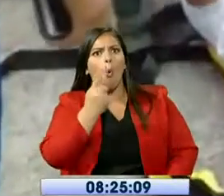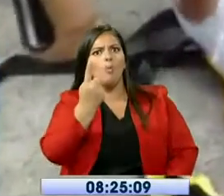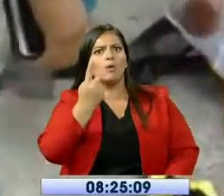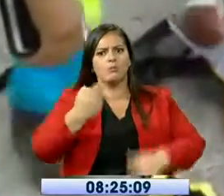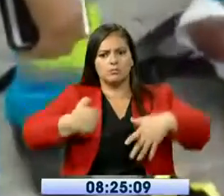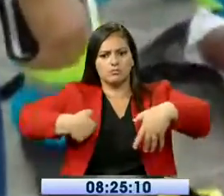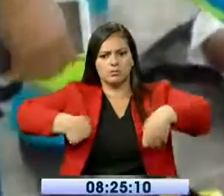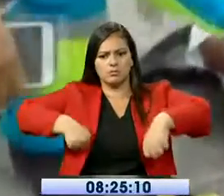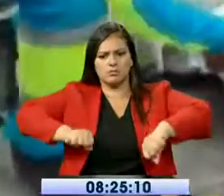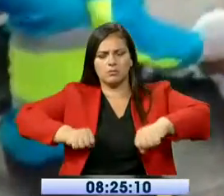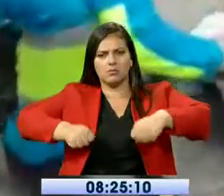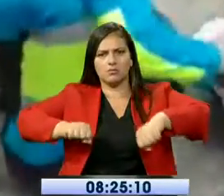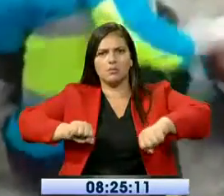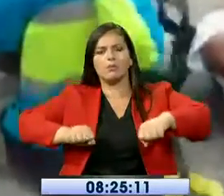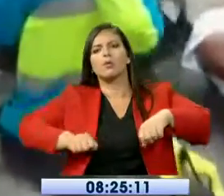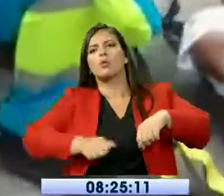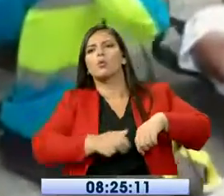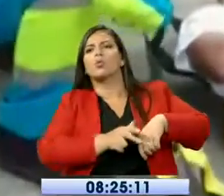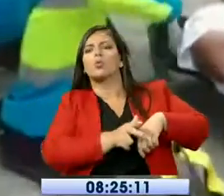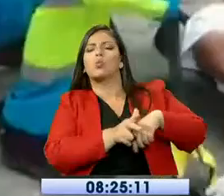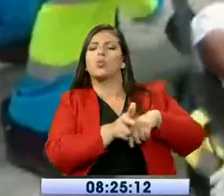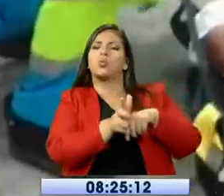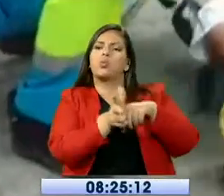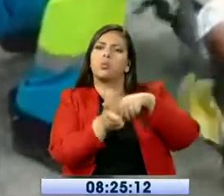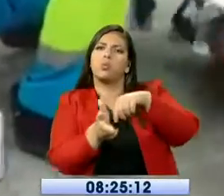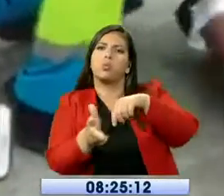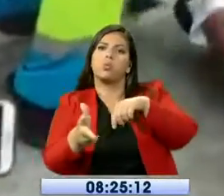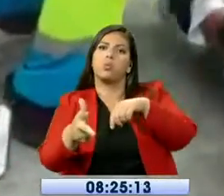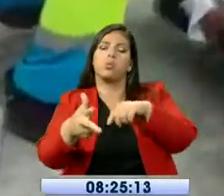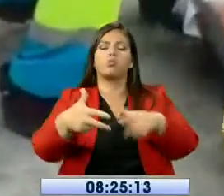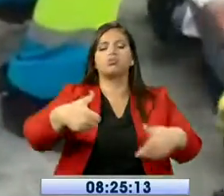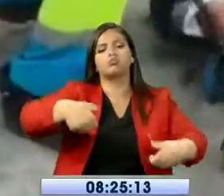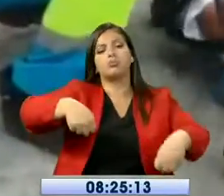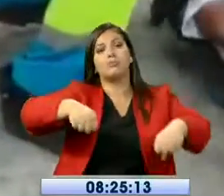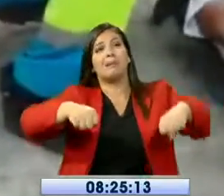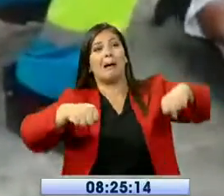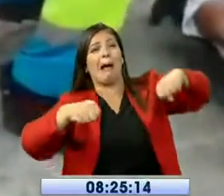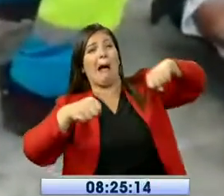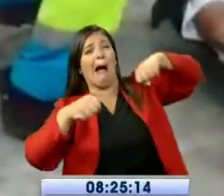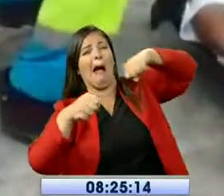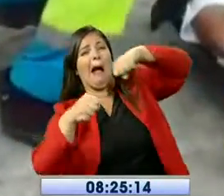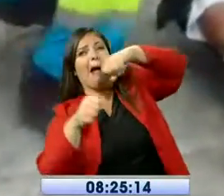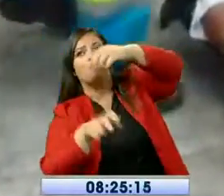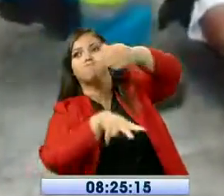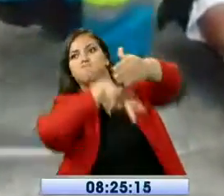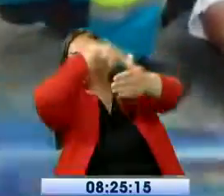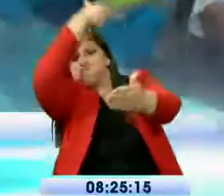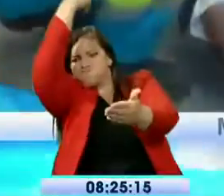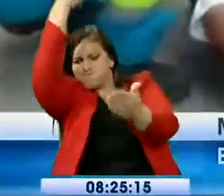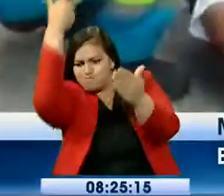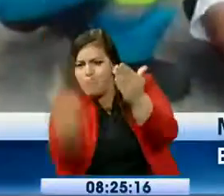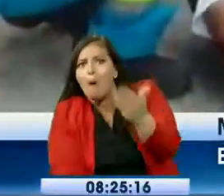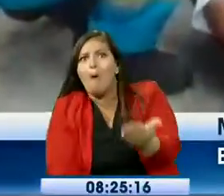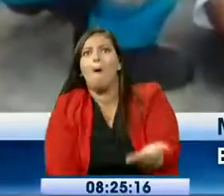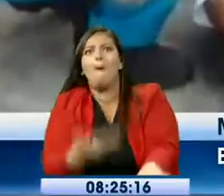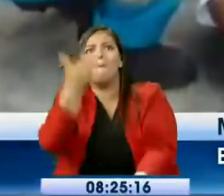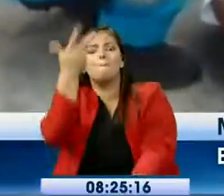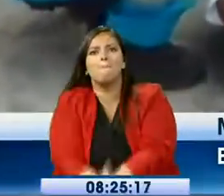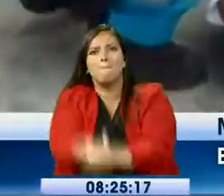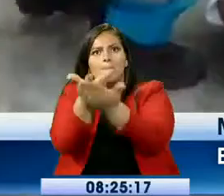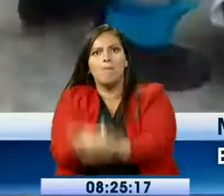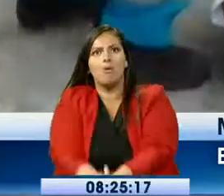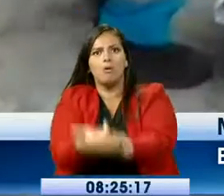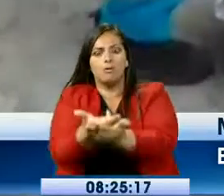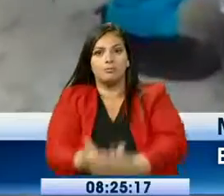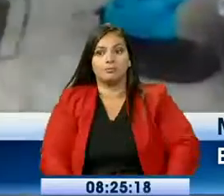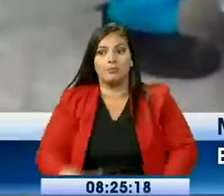Pero no tiene nada fracturado, ¿eh? ¿Para qué ha venido de arriba? No tiene nada fracturado. Oye, chico, yo creo que es como cuando uno queda...